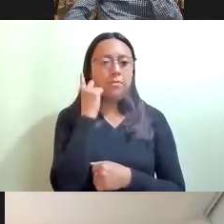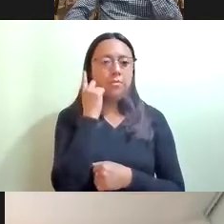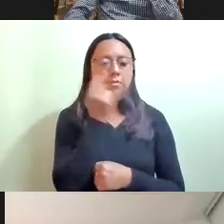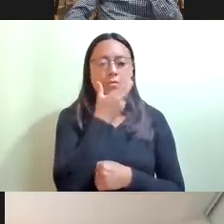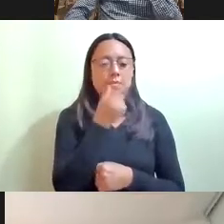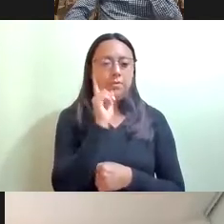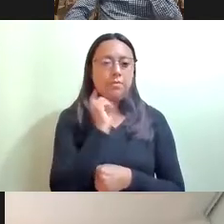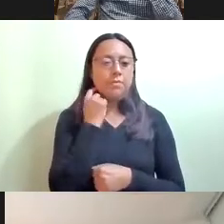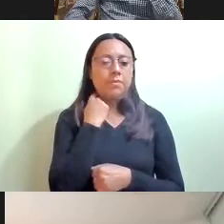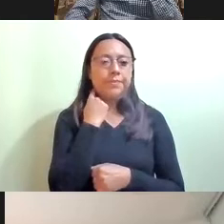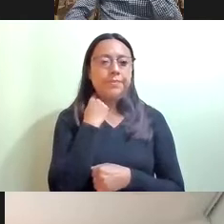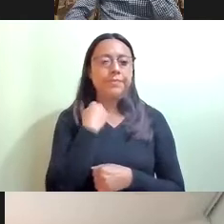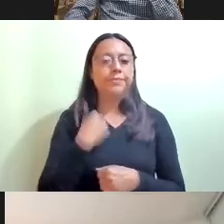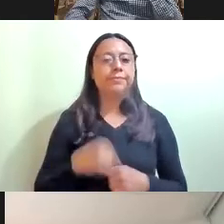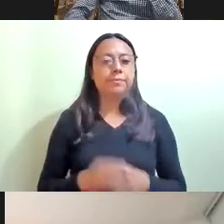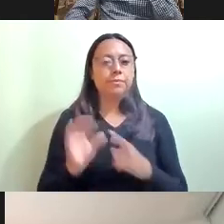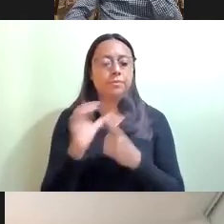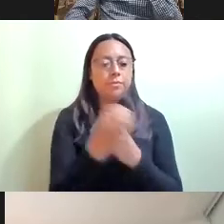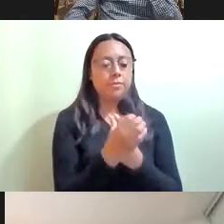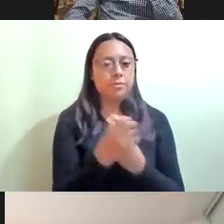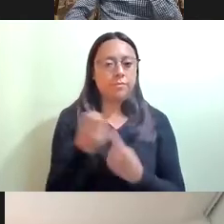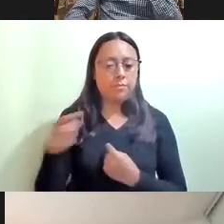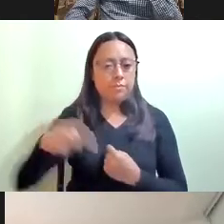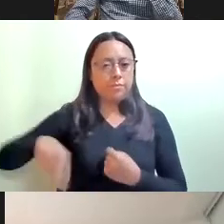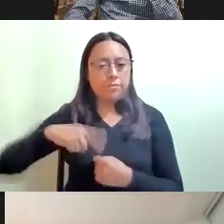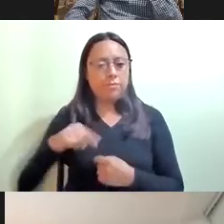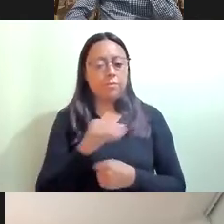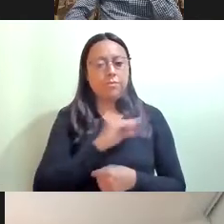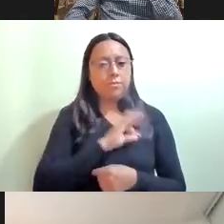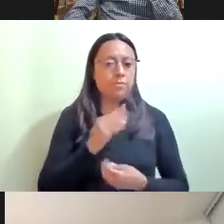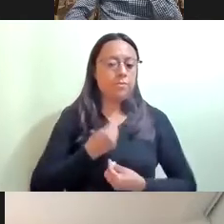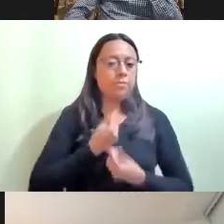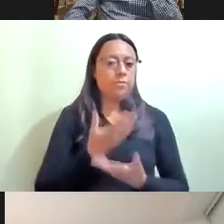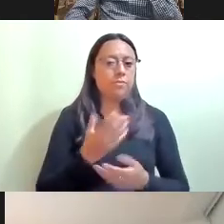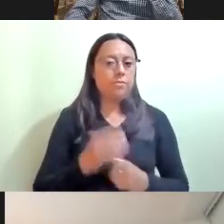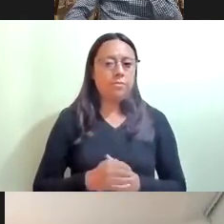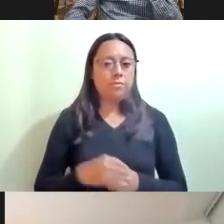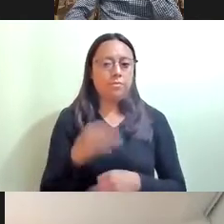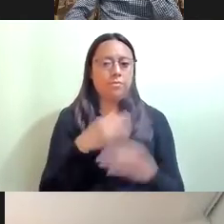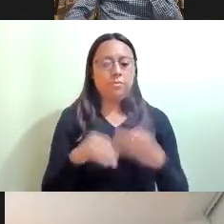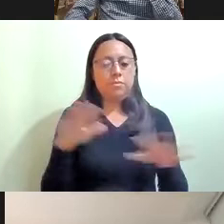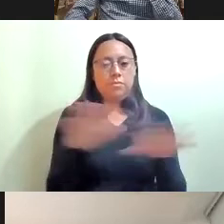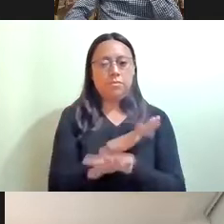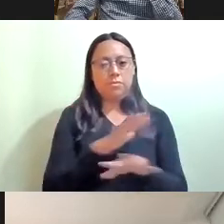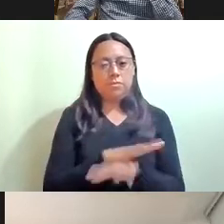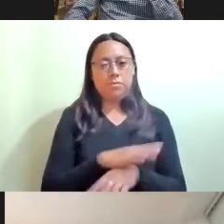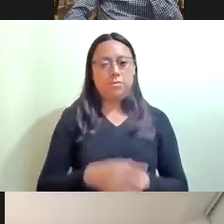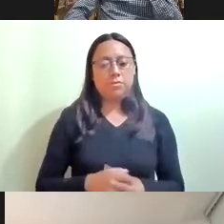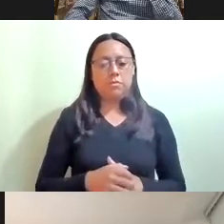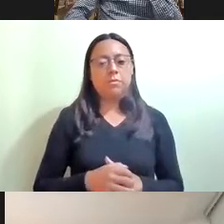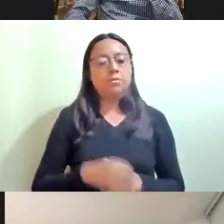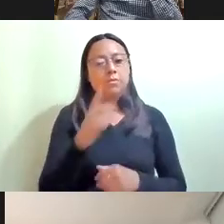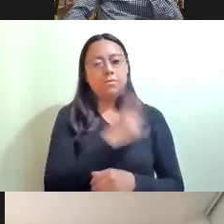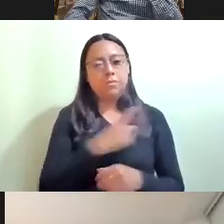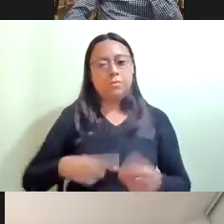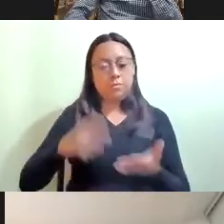diputados o las comisiones, pues manifestar un cambio de turno, lo deben de hacer por escrito, así lo